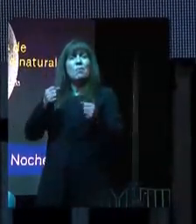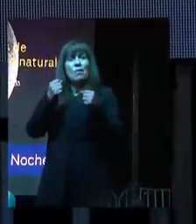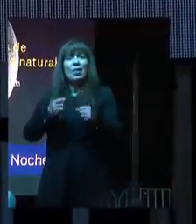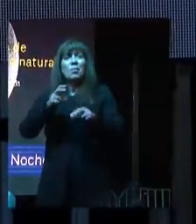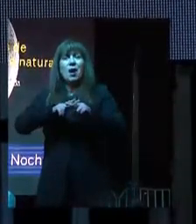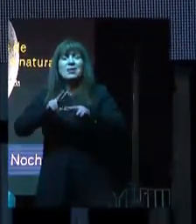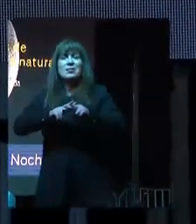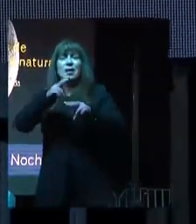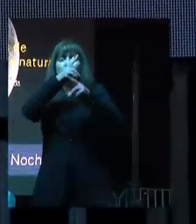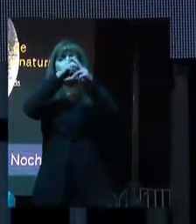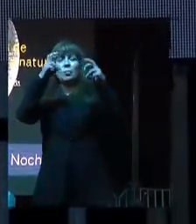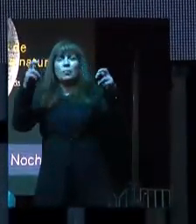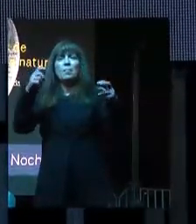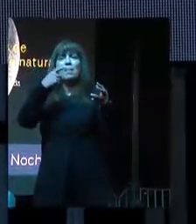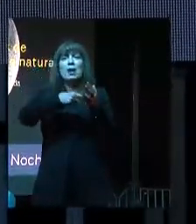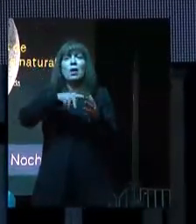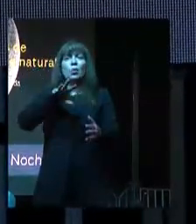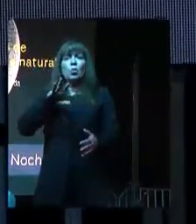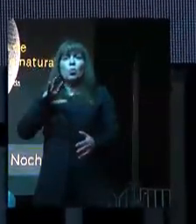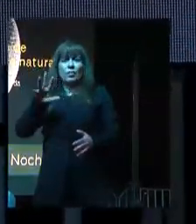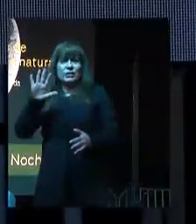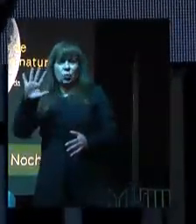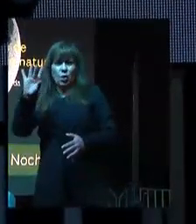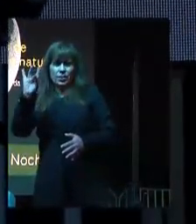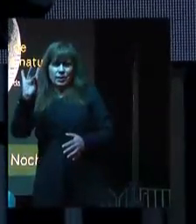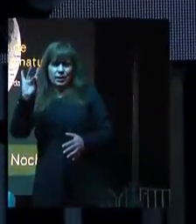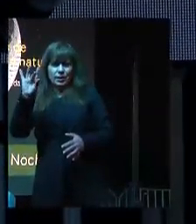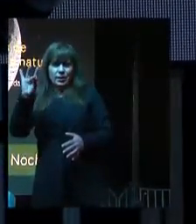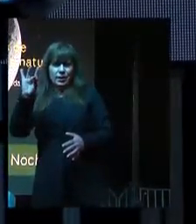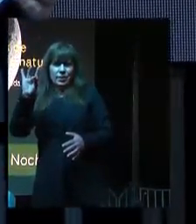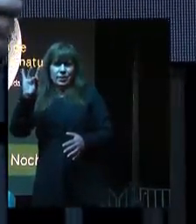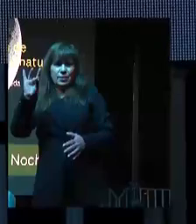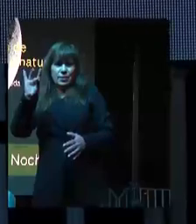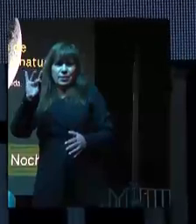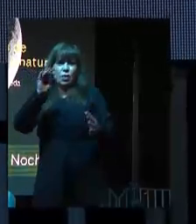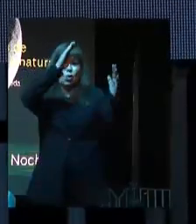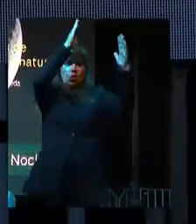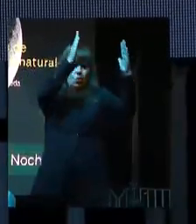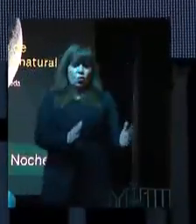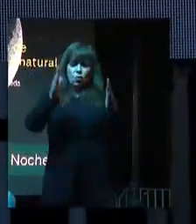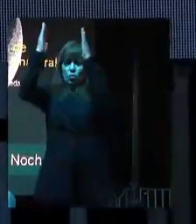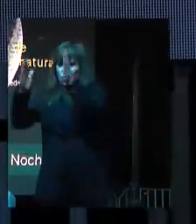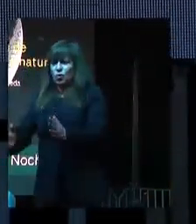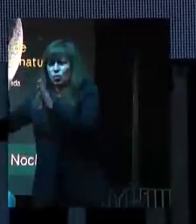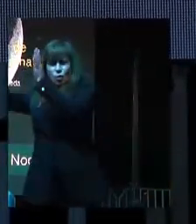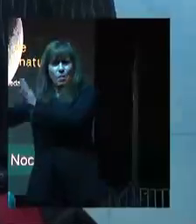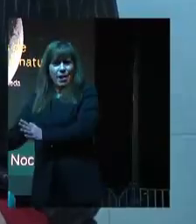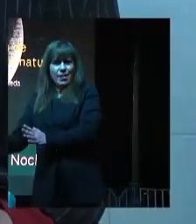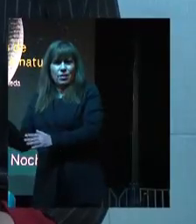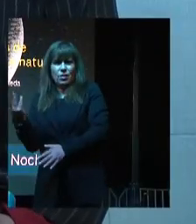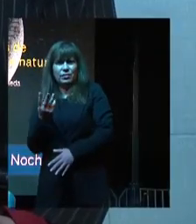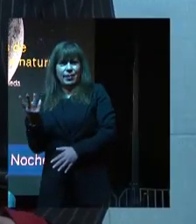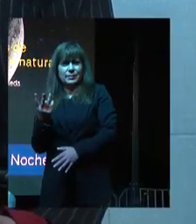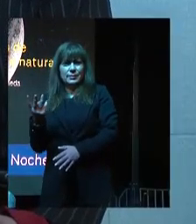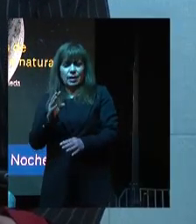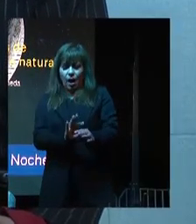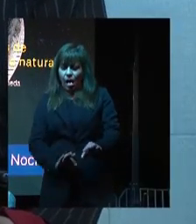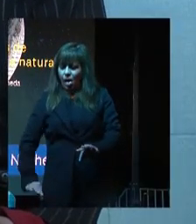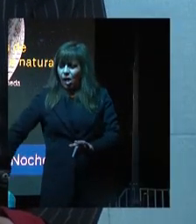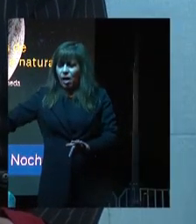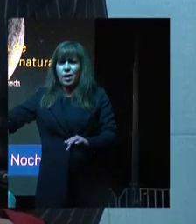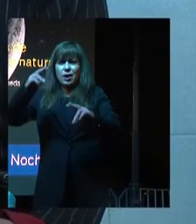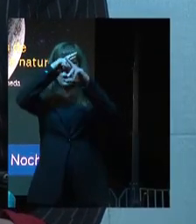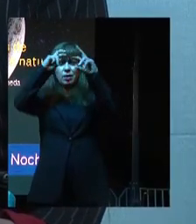con electrónica de los años 50, en un ropero de tres cuerpos y teniendo así un cable de electricidad, a lo